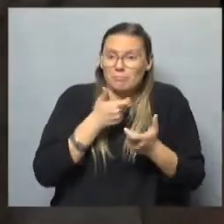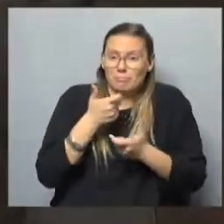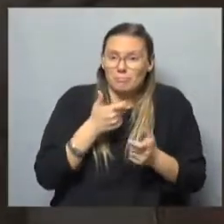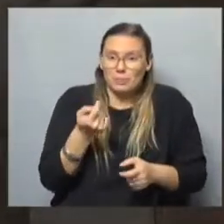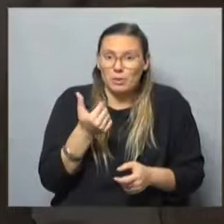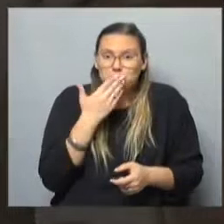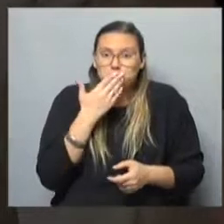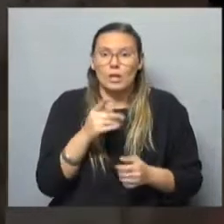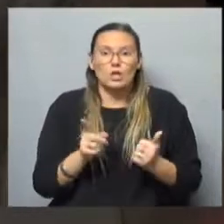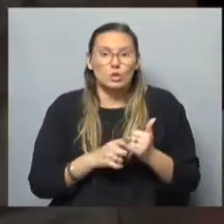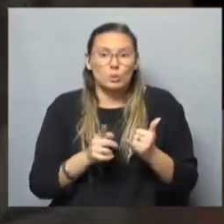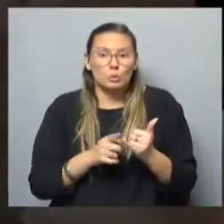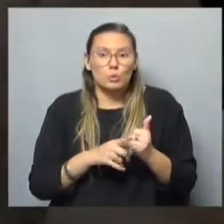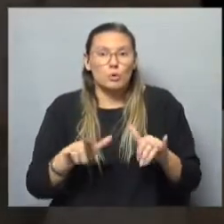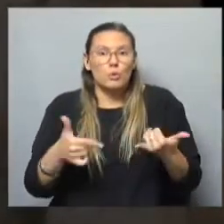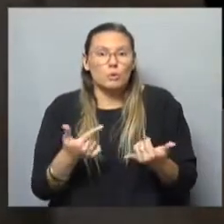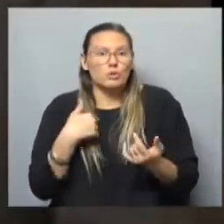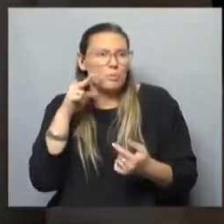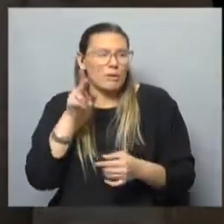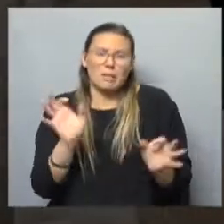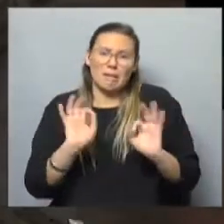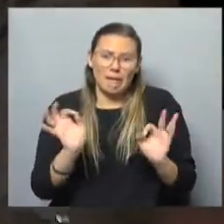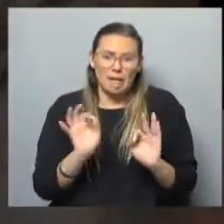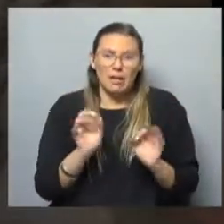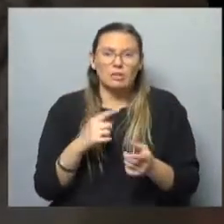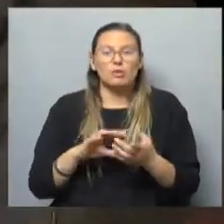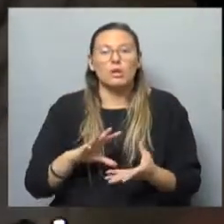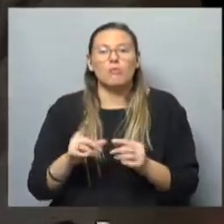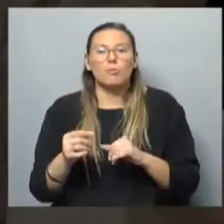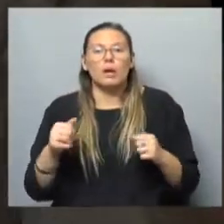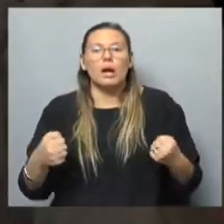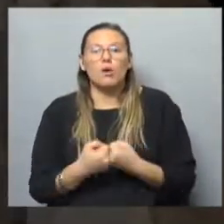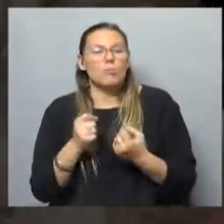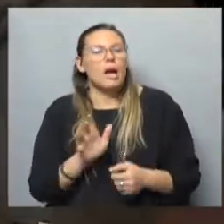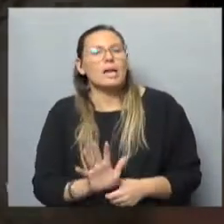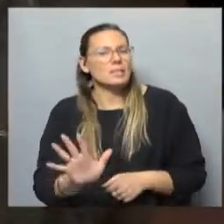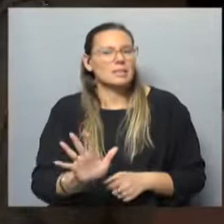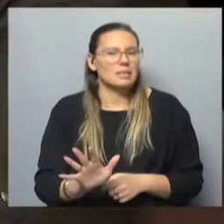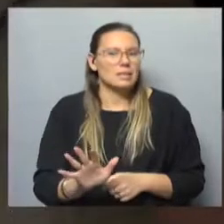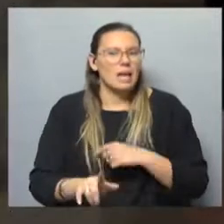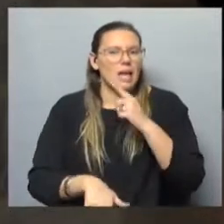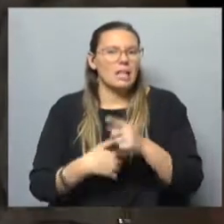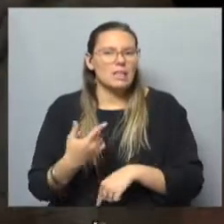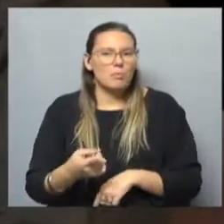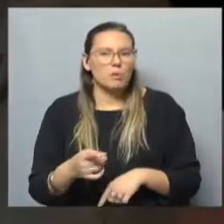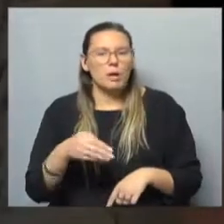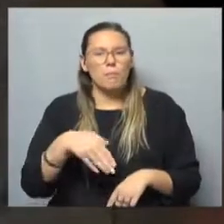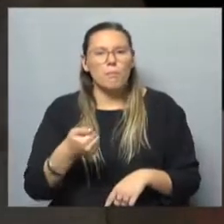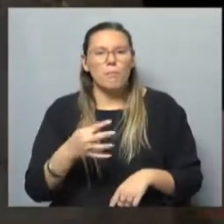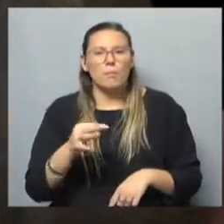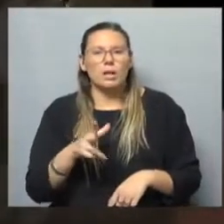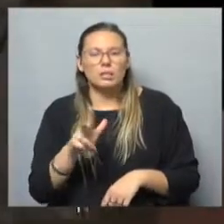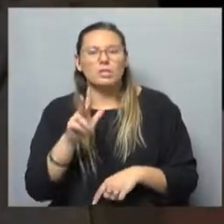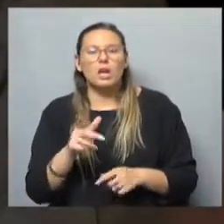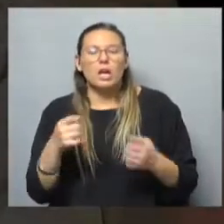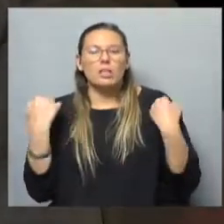no había YouTube. Entonces no había ni para ver muchas cosas. Y había como un formato de impro que se hacía de una forma. Después, en un momento hicimos Match, que es formato deportivo.